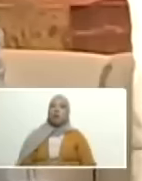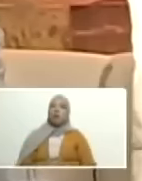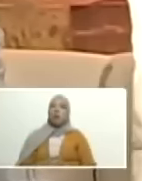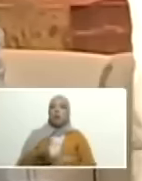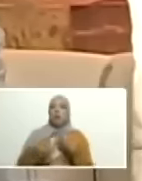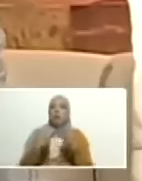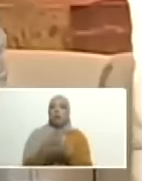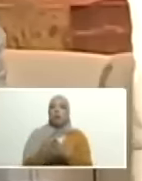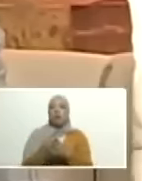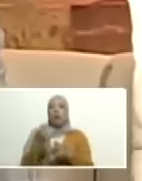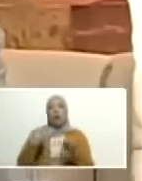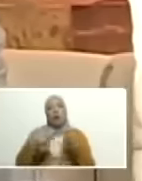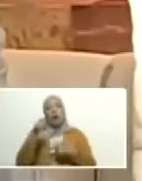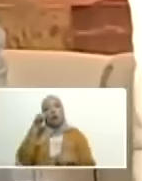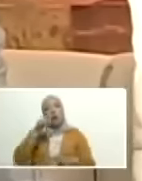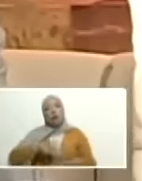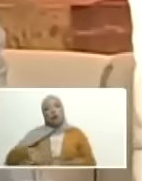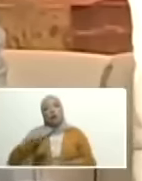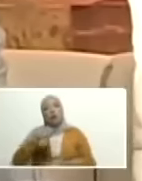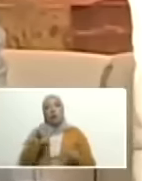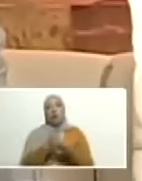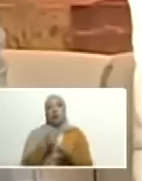detrás de los intentos de golpes de Estado.